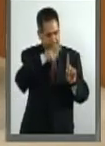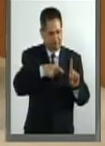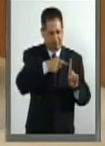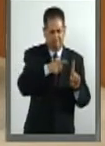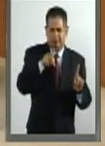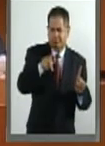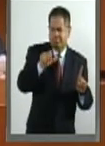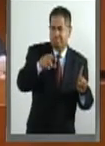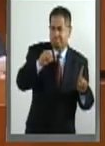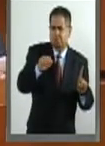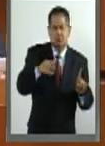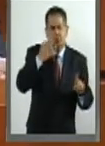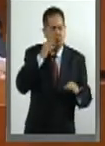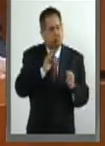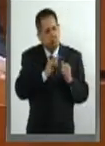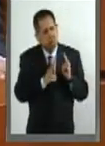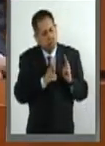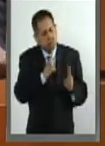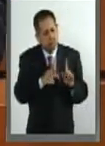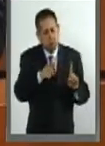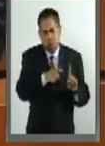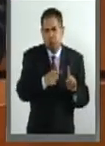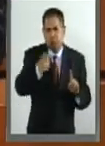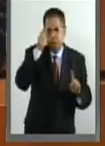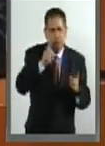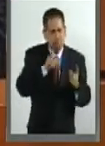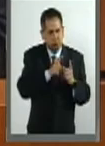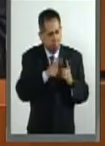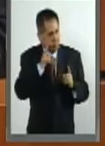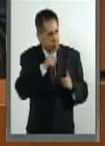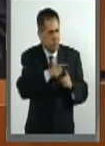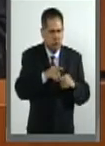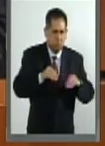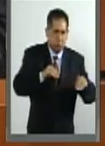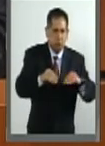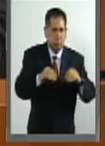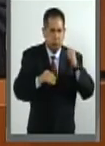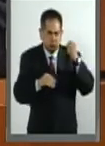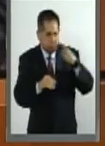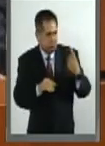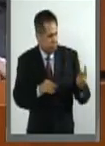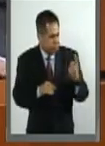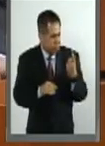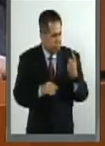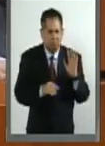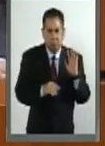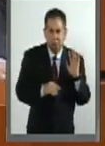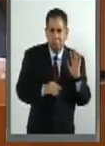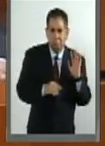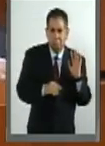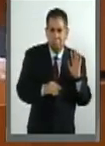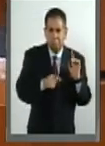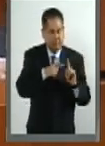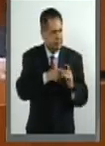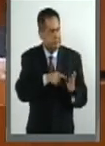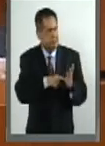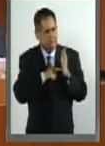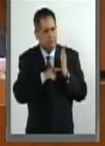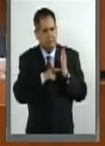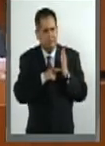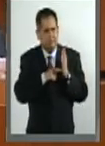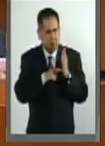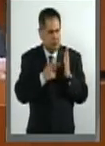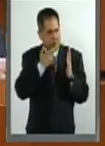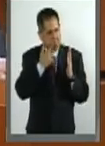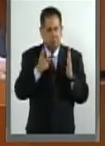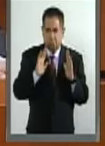Paloma Merodio. Me entrevisté con ella desde el principio, he visto su actuar en las comparecencias y me causa una impresión de lo